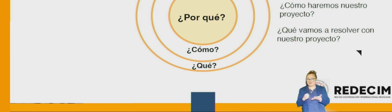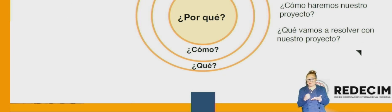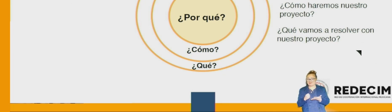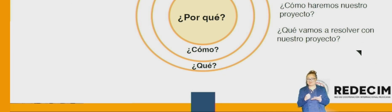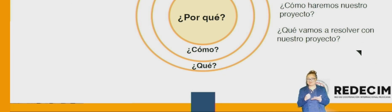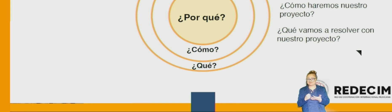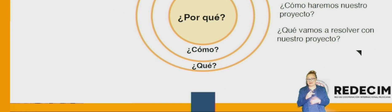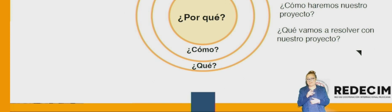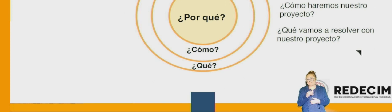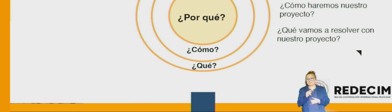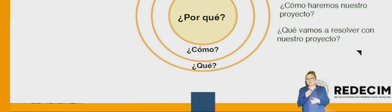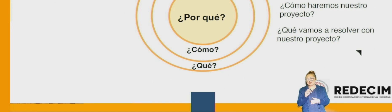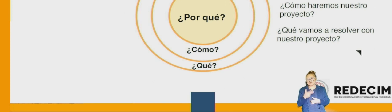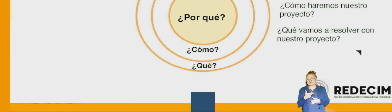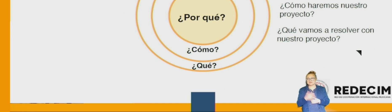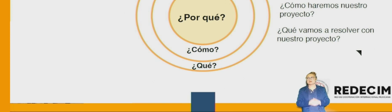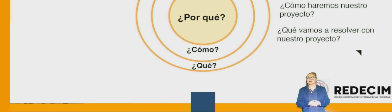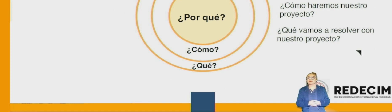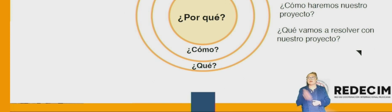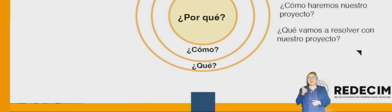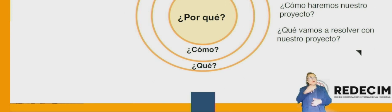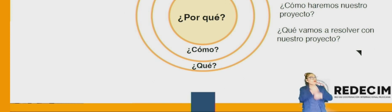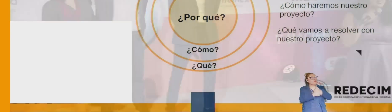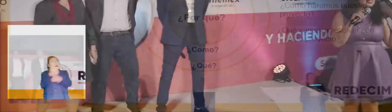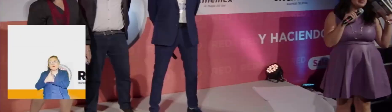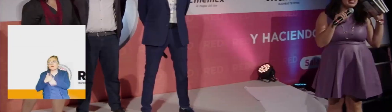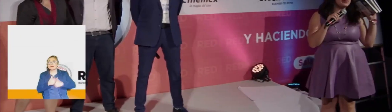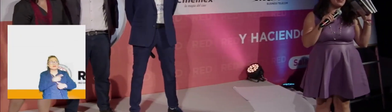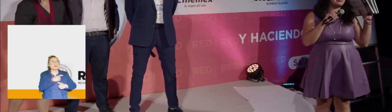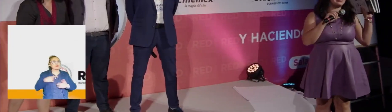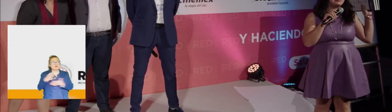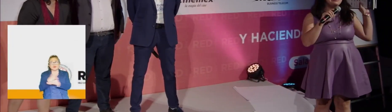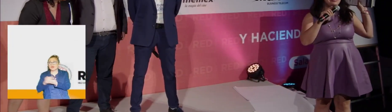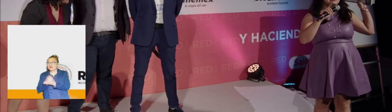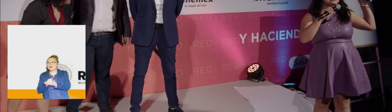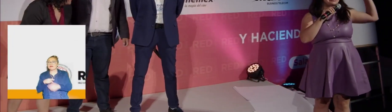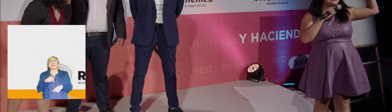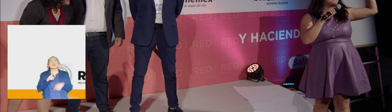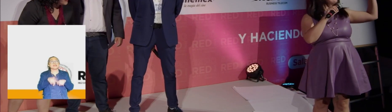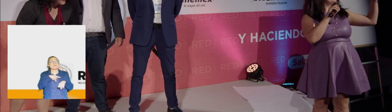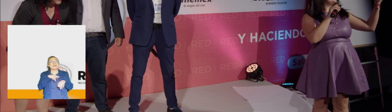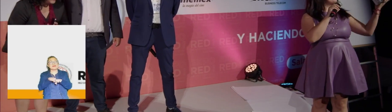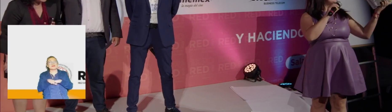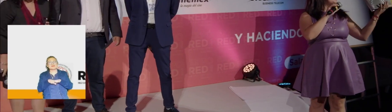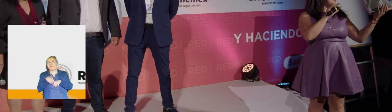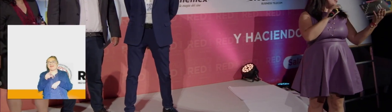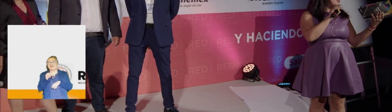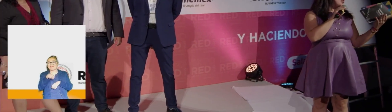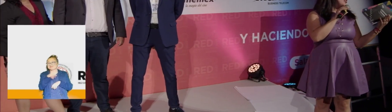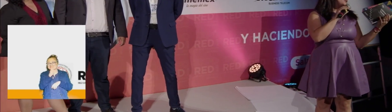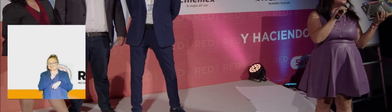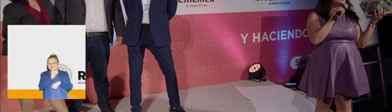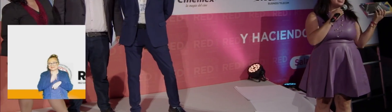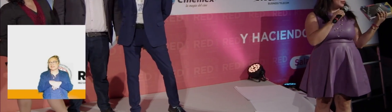retos. Esto es una competencia, ¿eh? Sí tenemos que ganar. Quien esté en mi equipo, no se crean. Vamos a tener varios